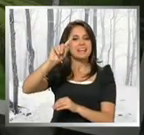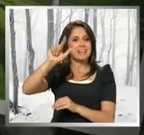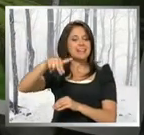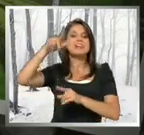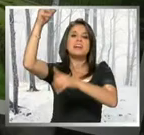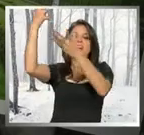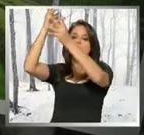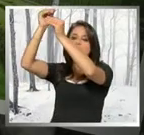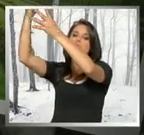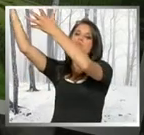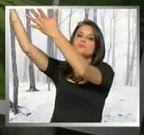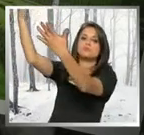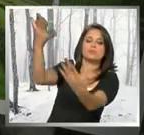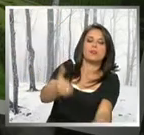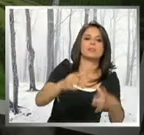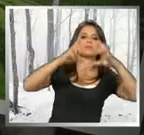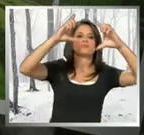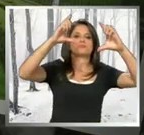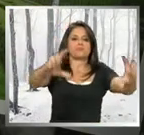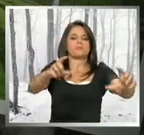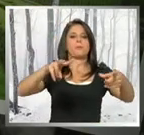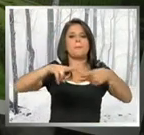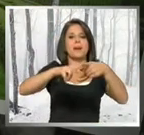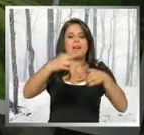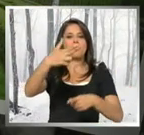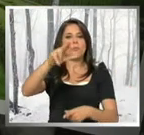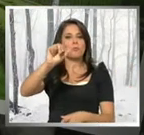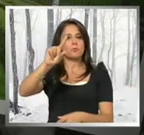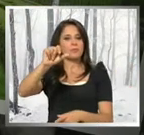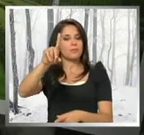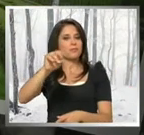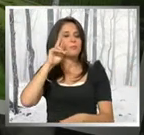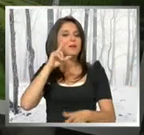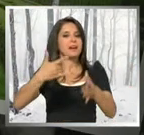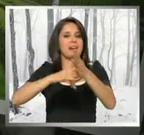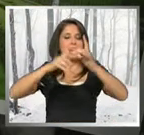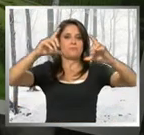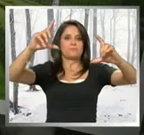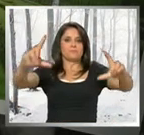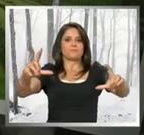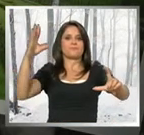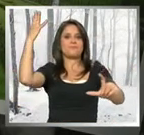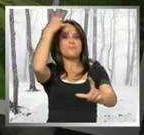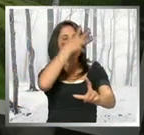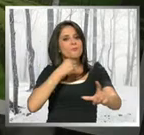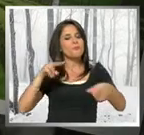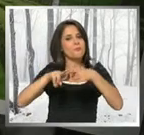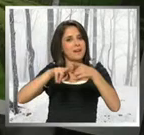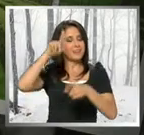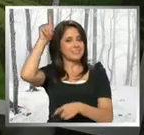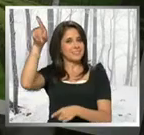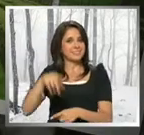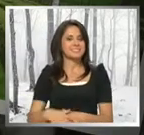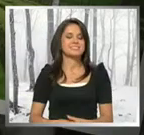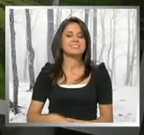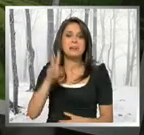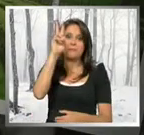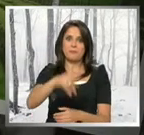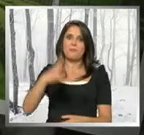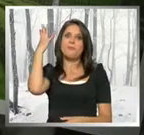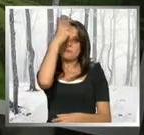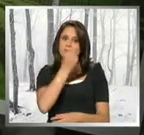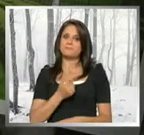de figuras arqueológicas. Ahí vemos en pantalla el reloj monumental del Parque Hundido. Me encanta.